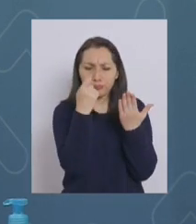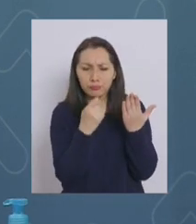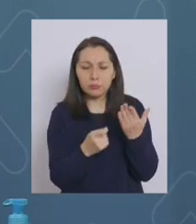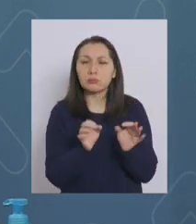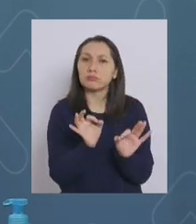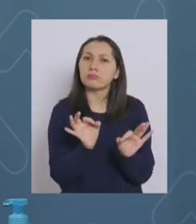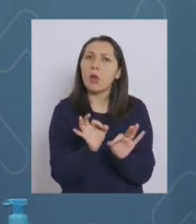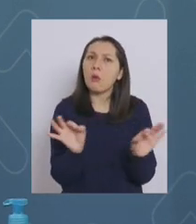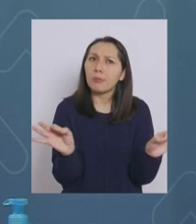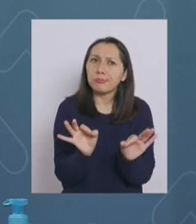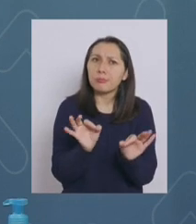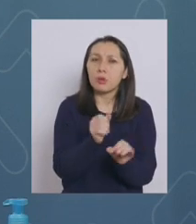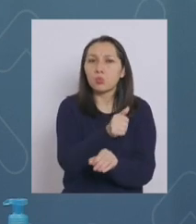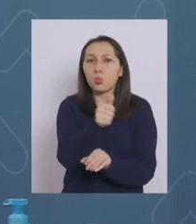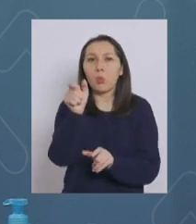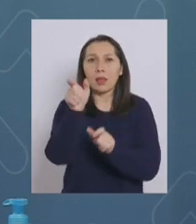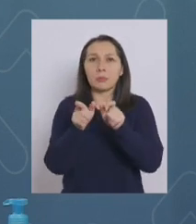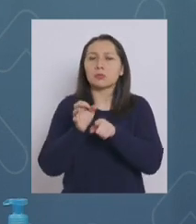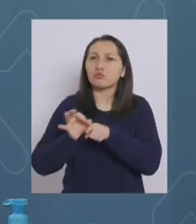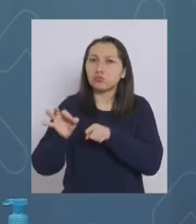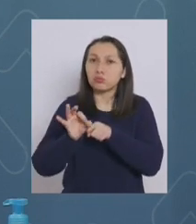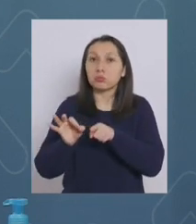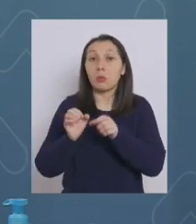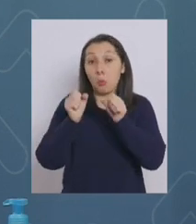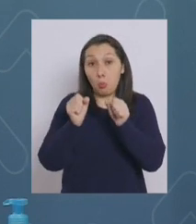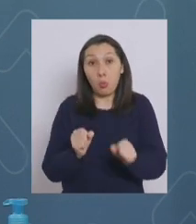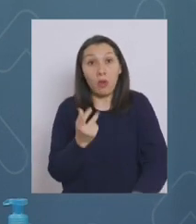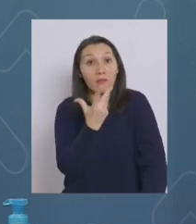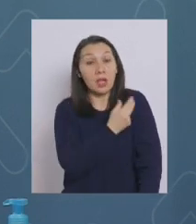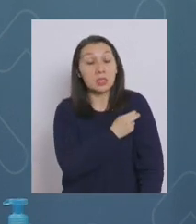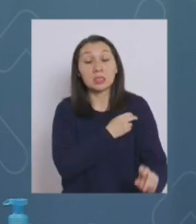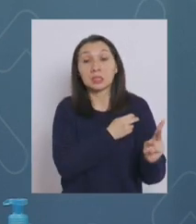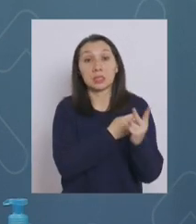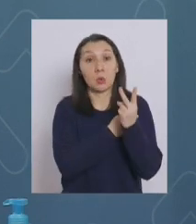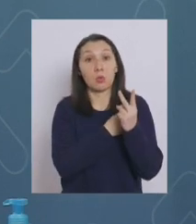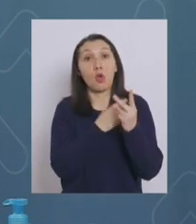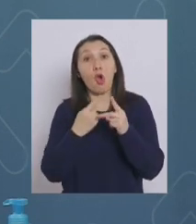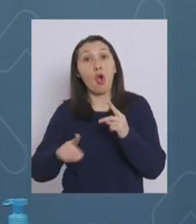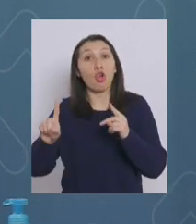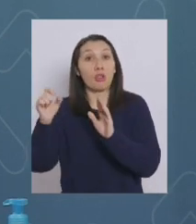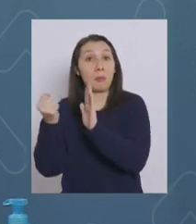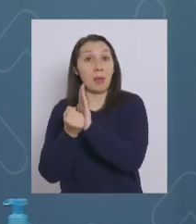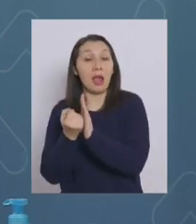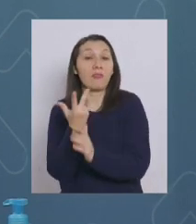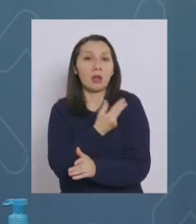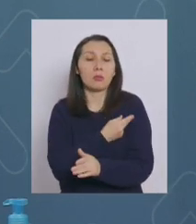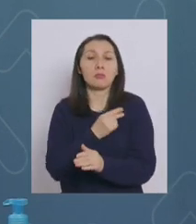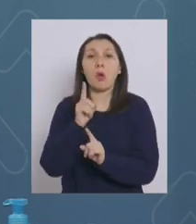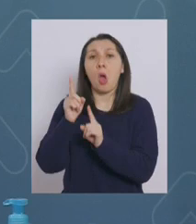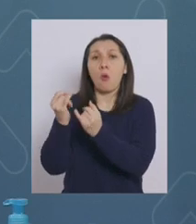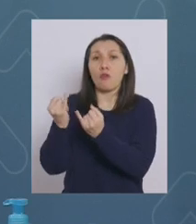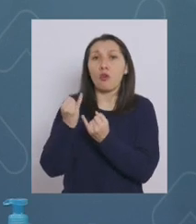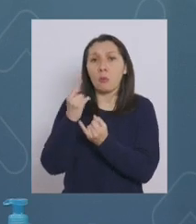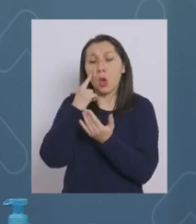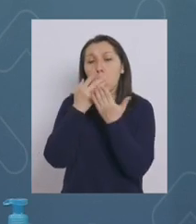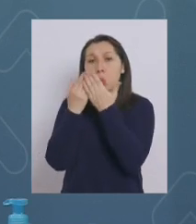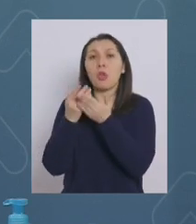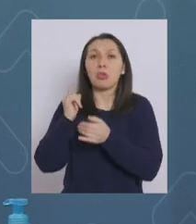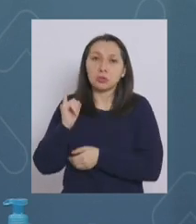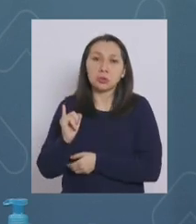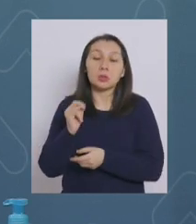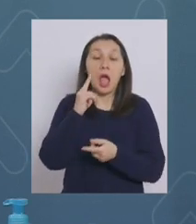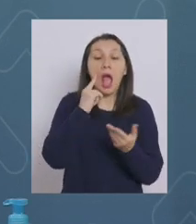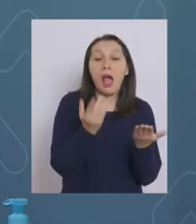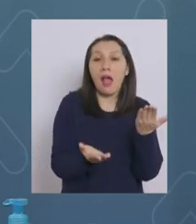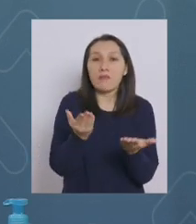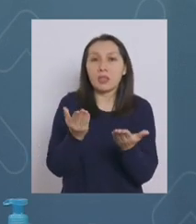recomendación adecuada para todas las personas. Si se puede vacunar con la segunda dosis con nuestra vacuna, hay antecedentes que dicen que sí, y también se van a colocar sobre la mesa